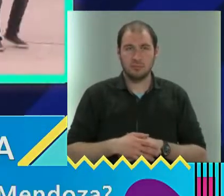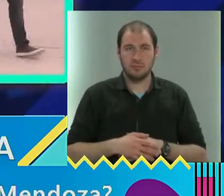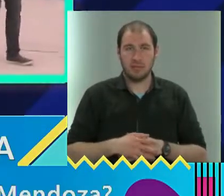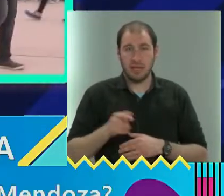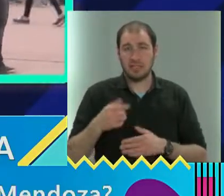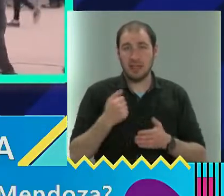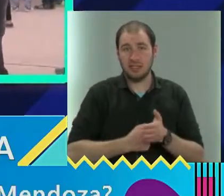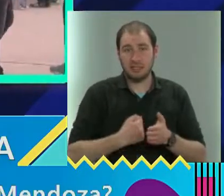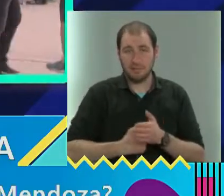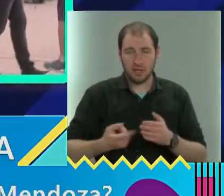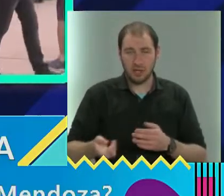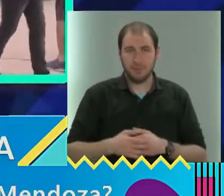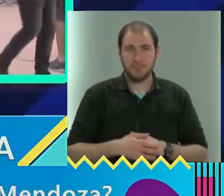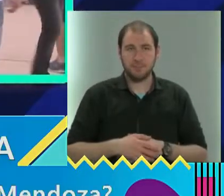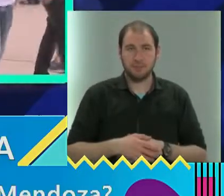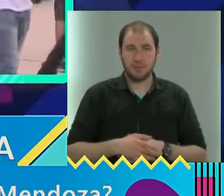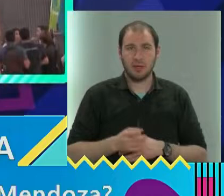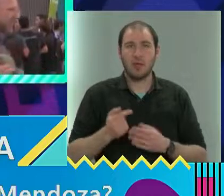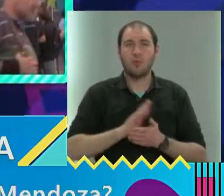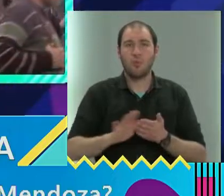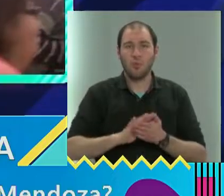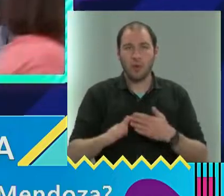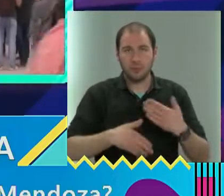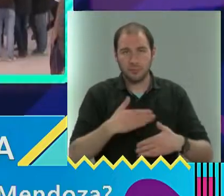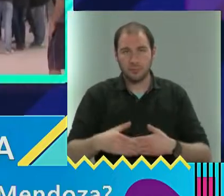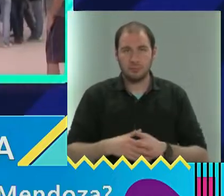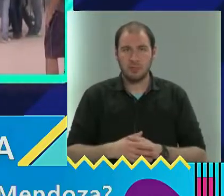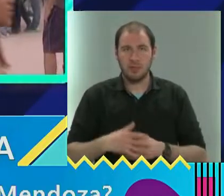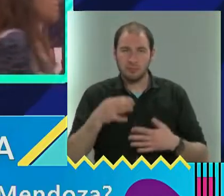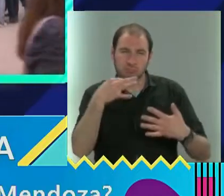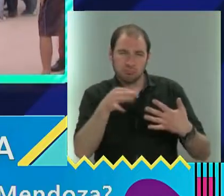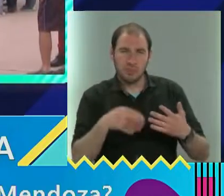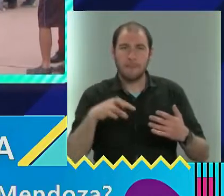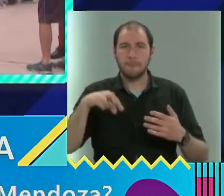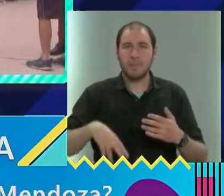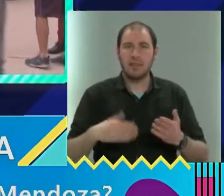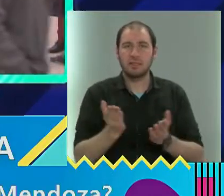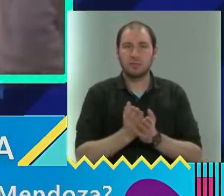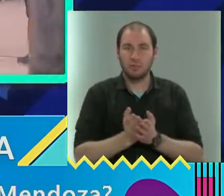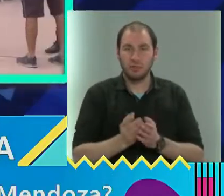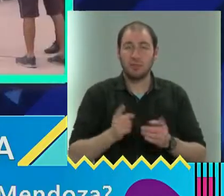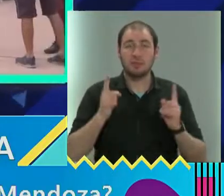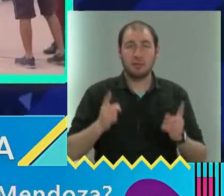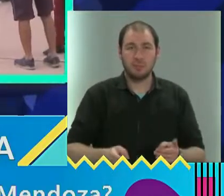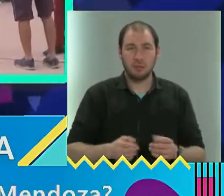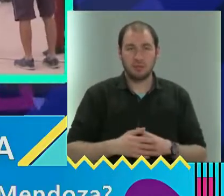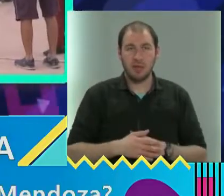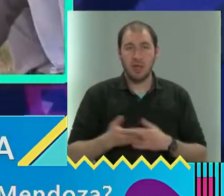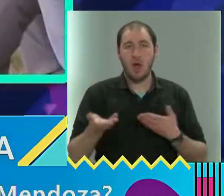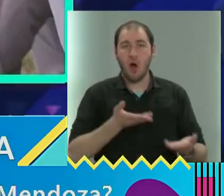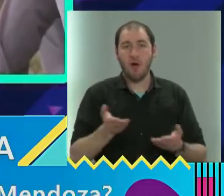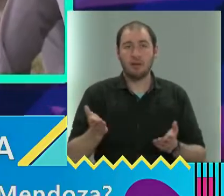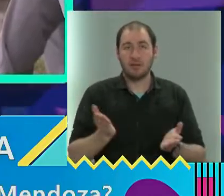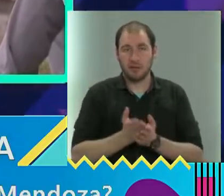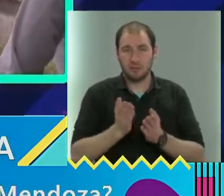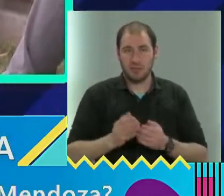es el desafío, poder actualizar, poder revisar los planes de estudios y también la oferta